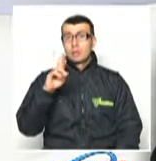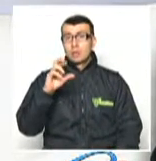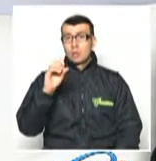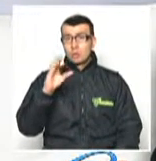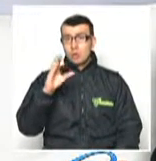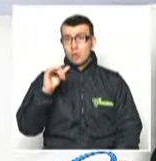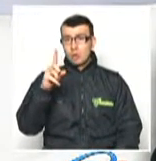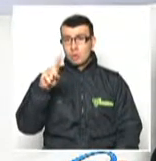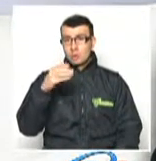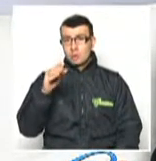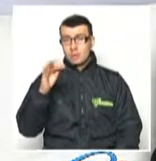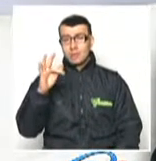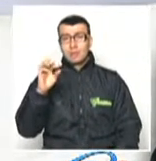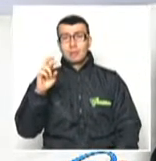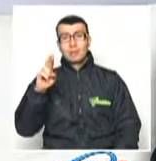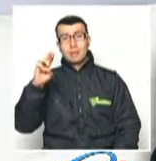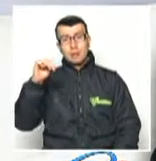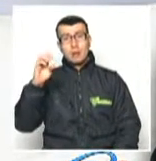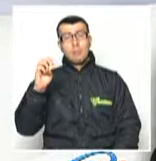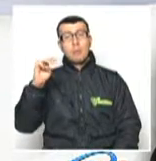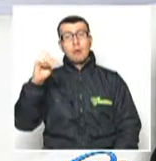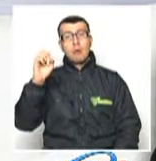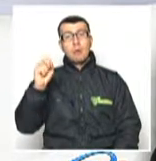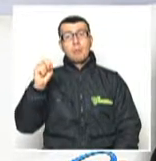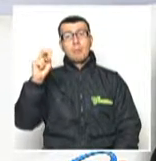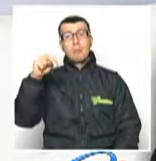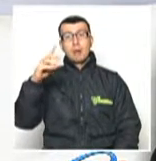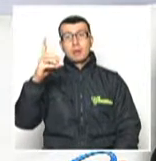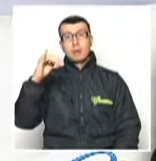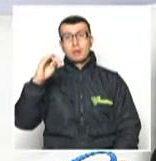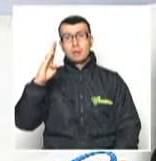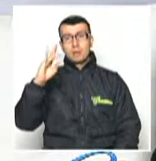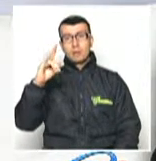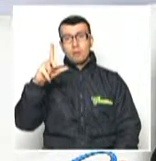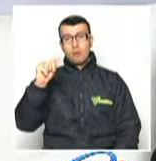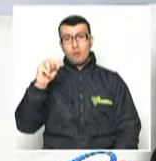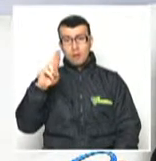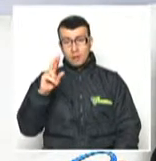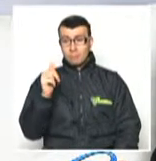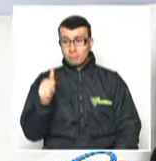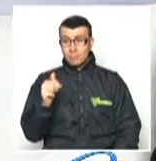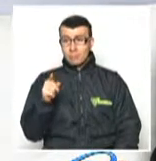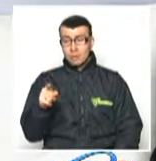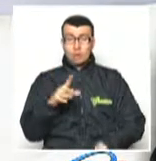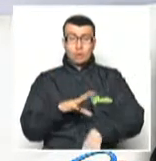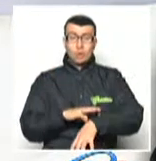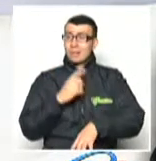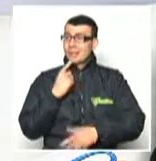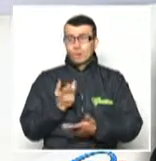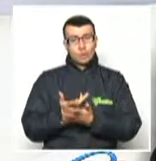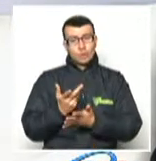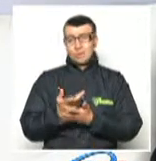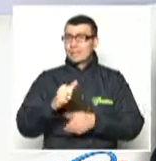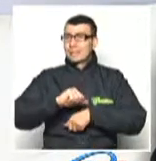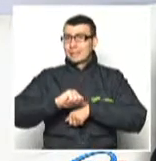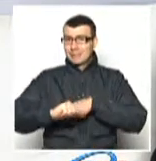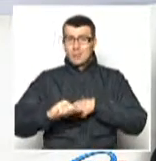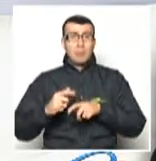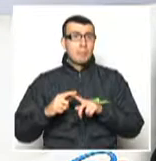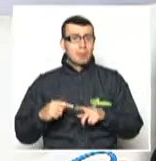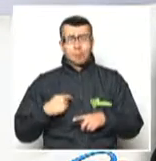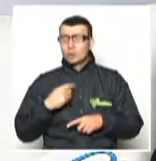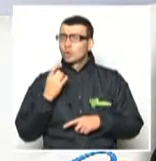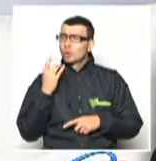termomandibular. Sí. Y el doctor me decía pues que no era muy recomendable la cirugía. Sin embargo, a mí me sigue